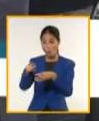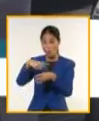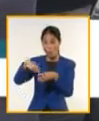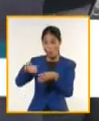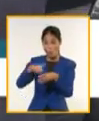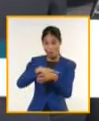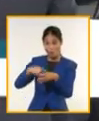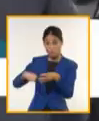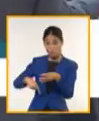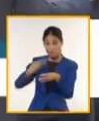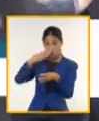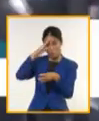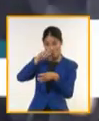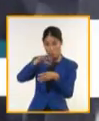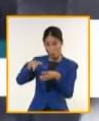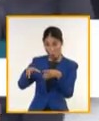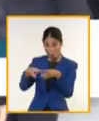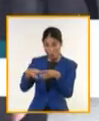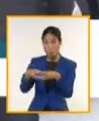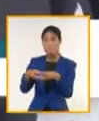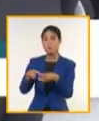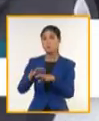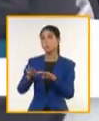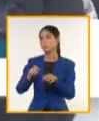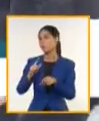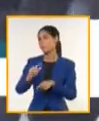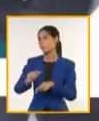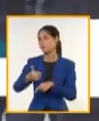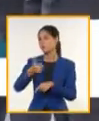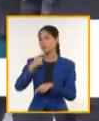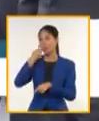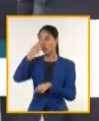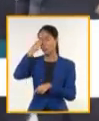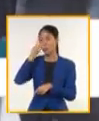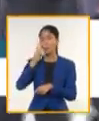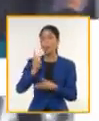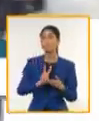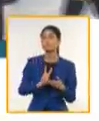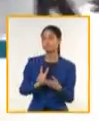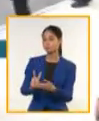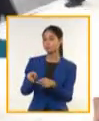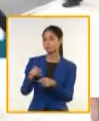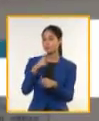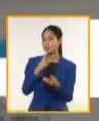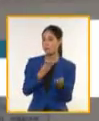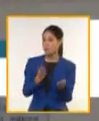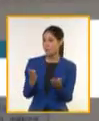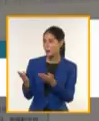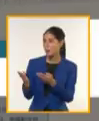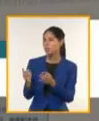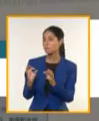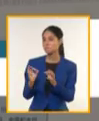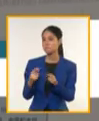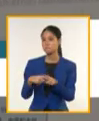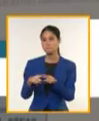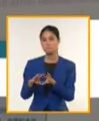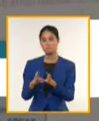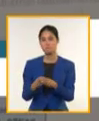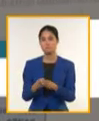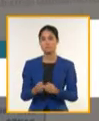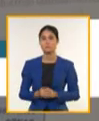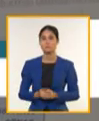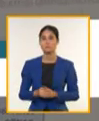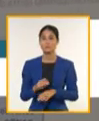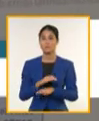Han Shen, vicepresidente de la República Popular China, recibió al jefe de Estado cubano Miguel Díaz-Canel Bermúdez. Luego de